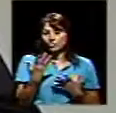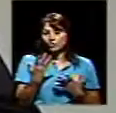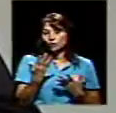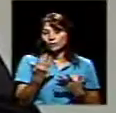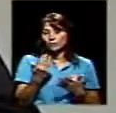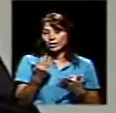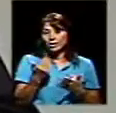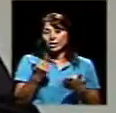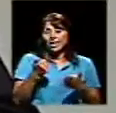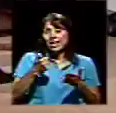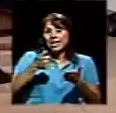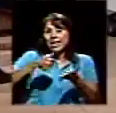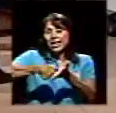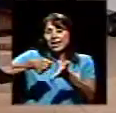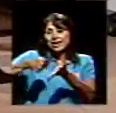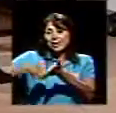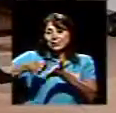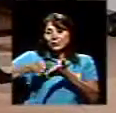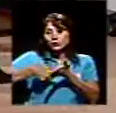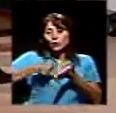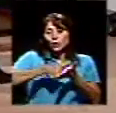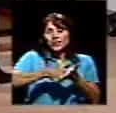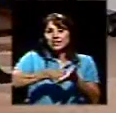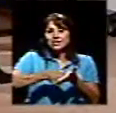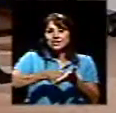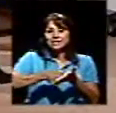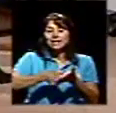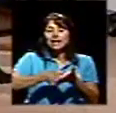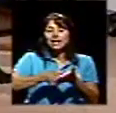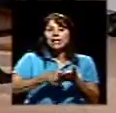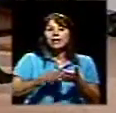ser en algún sentido un mensaje